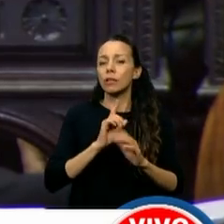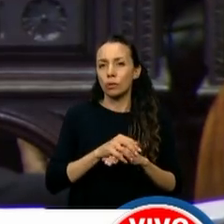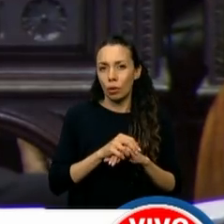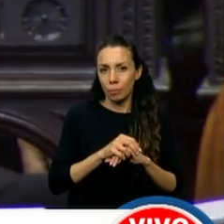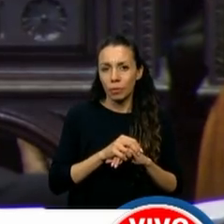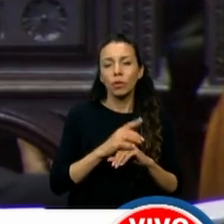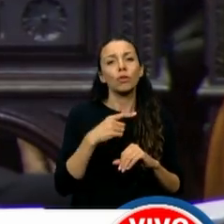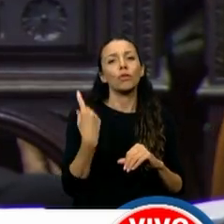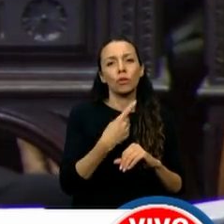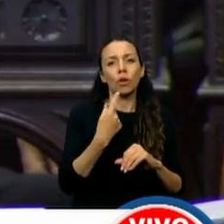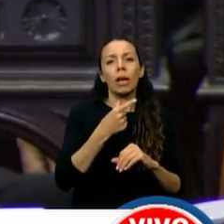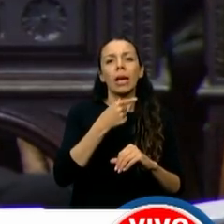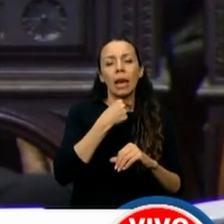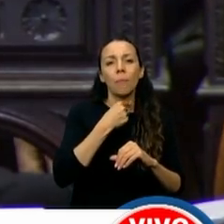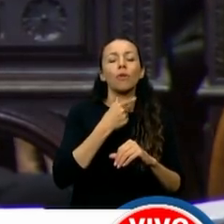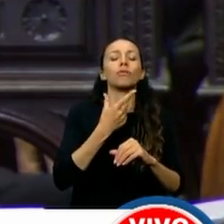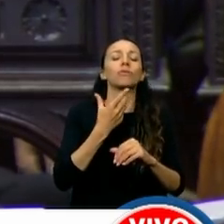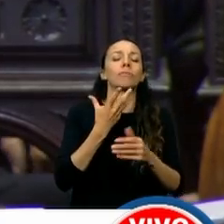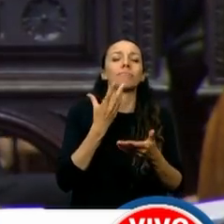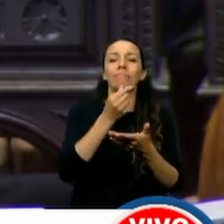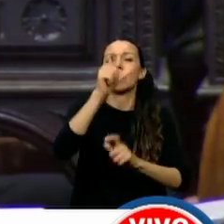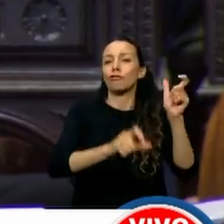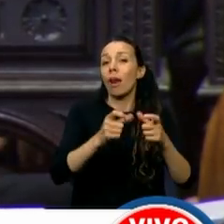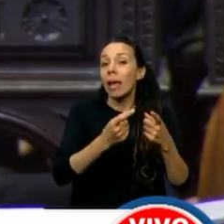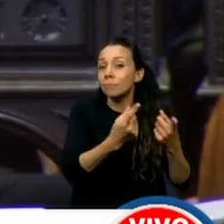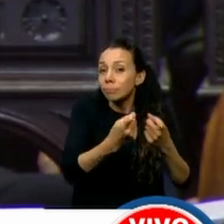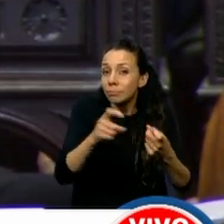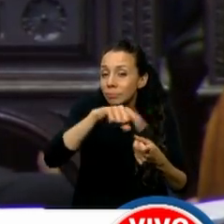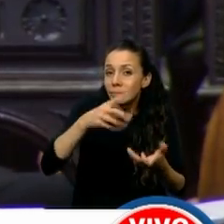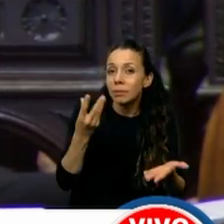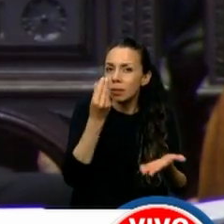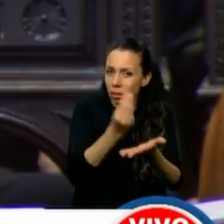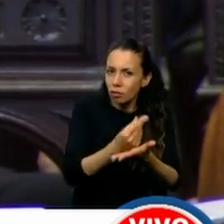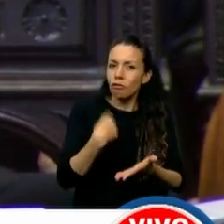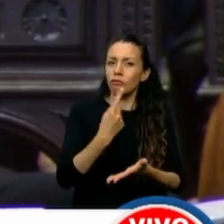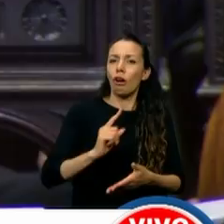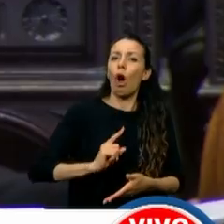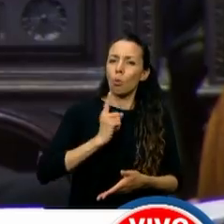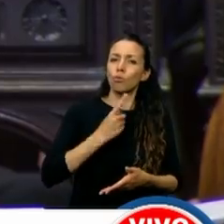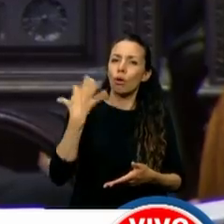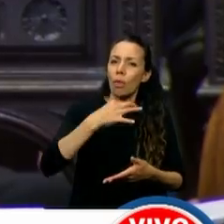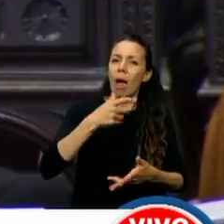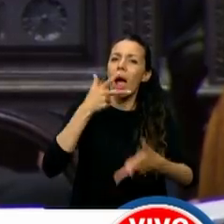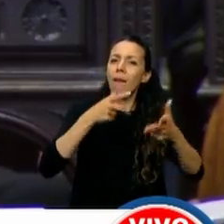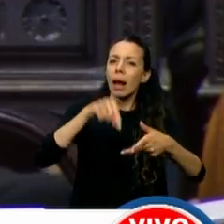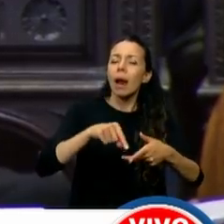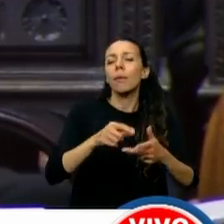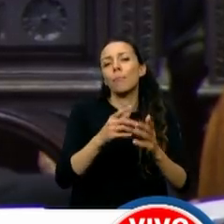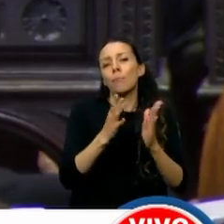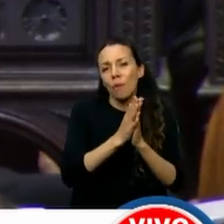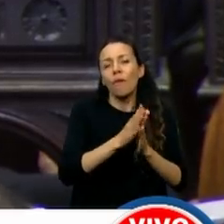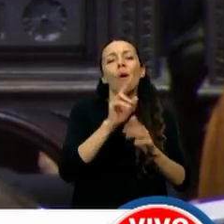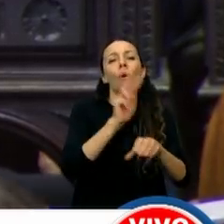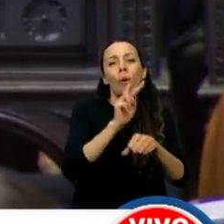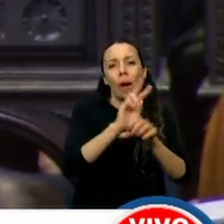de representar al conjunto de los intereses del pueblo de la nación honremos ese mandato y garantizamos que las herramientas para que la política ambiental tenga el